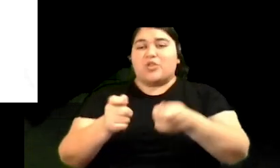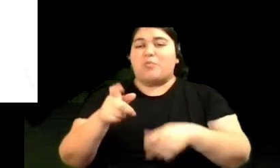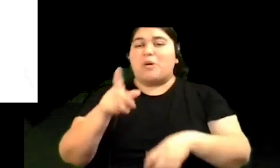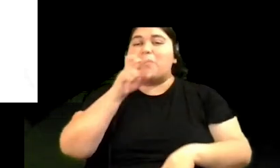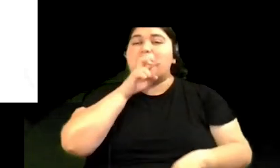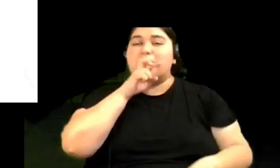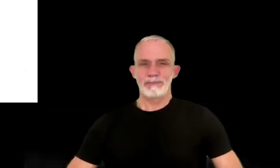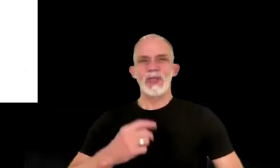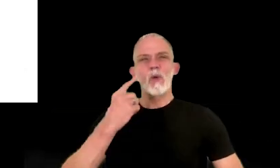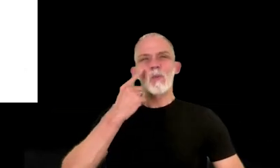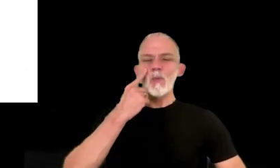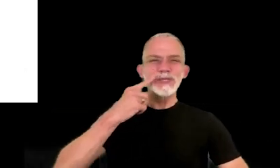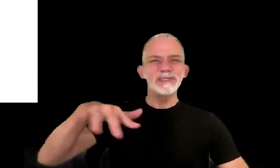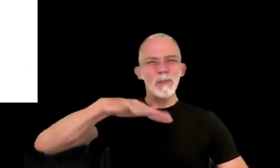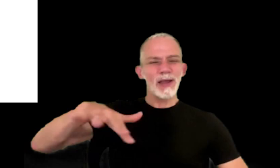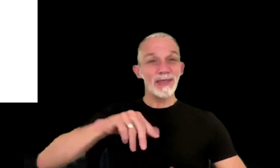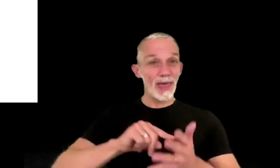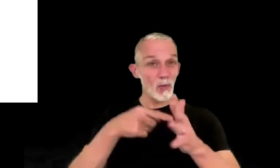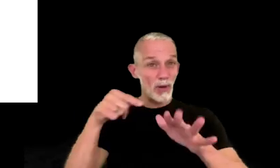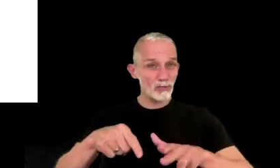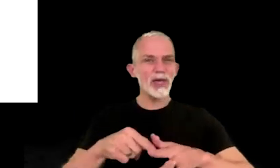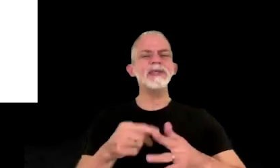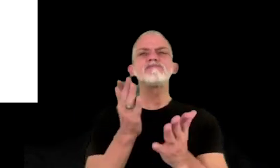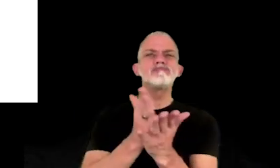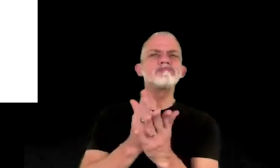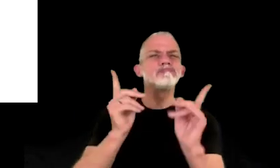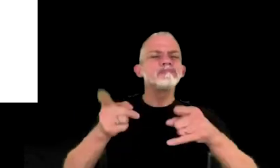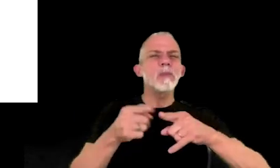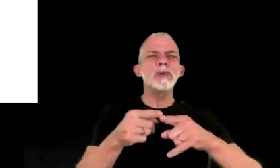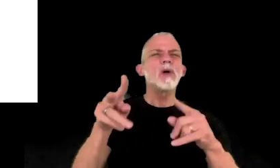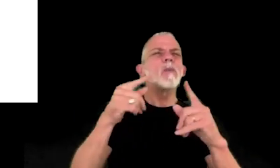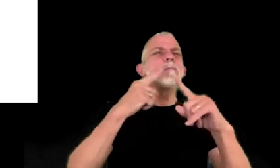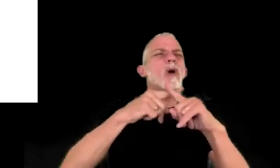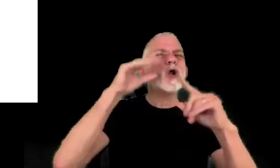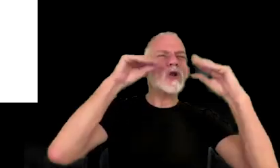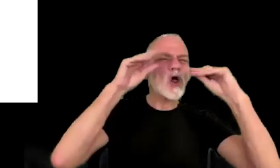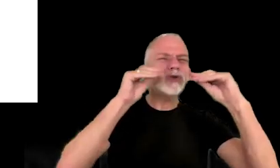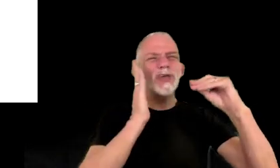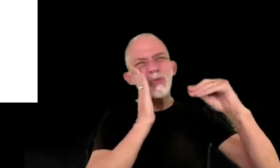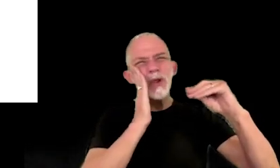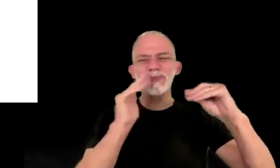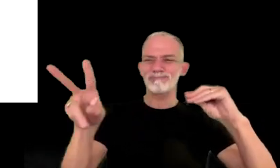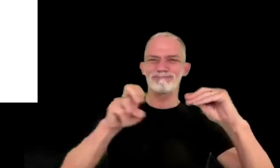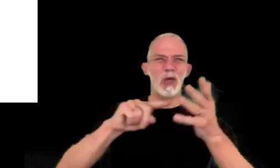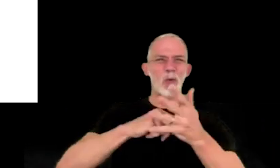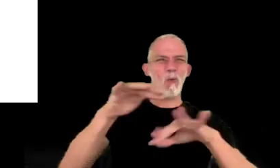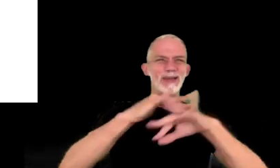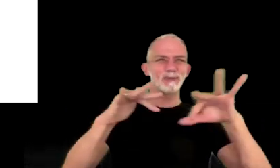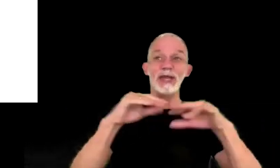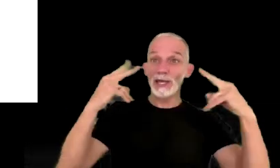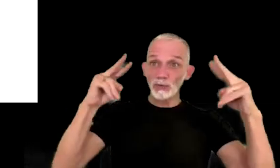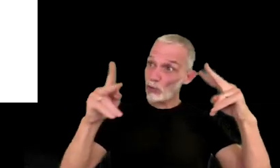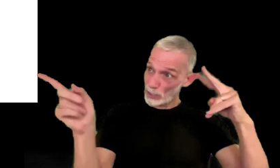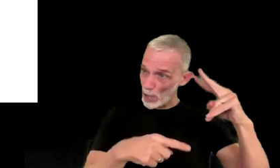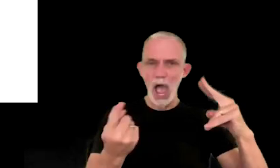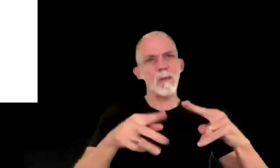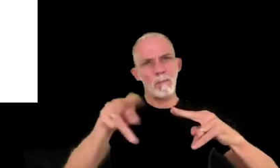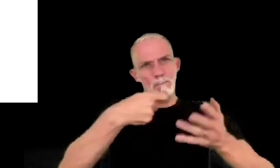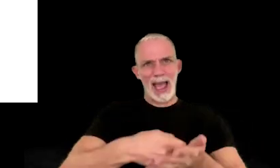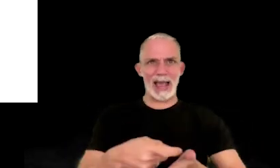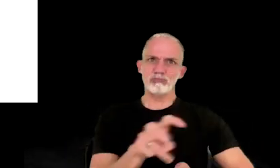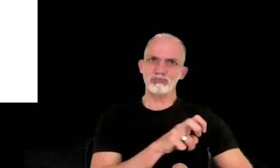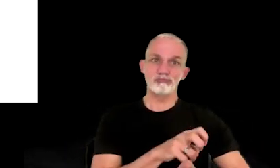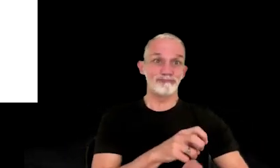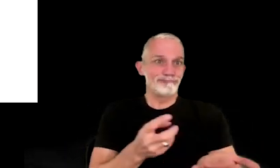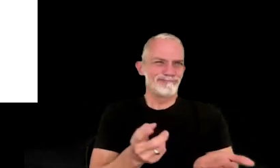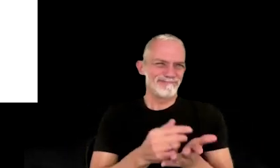derecho urbano a los turistas, ¿está bien? En el cual se le paga por noche o por persona a los sujetos que se consideren turistas, y financia un